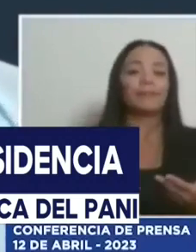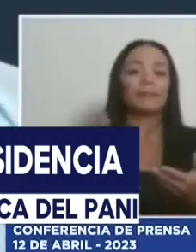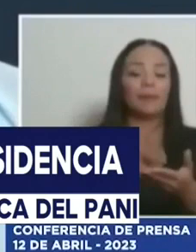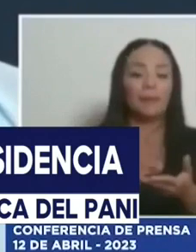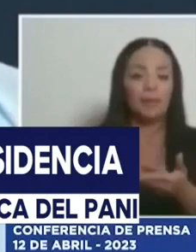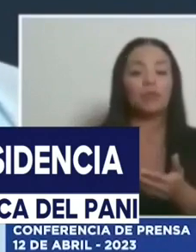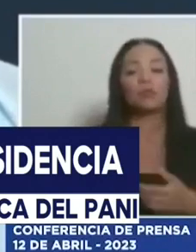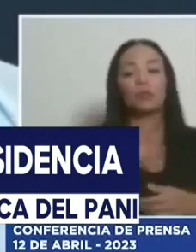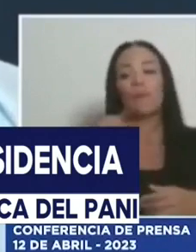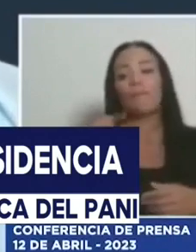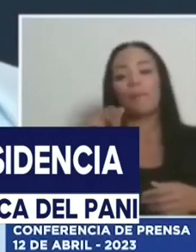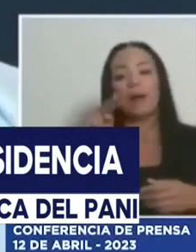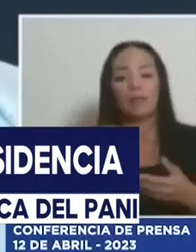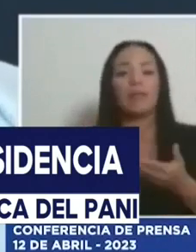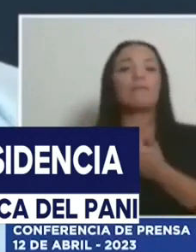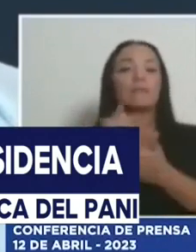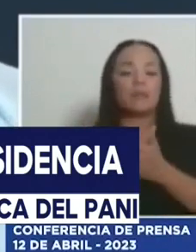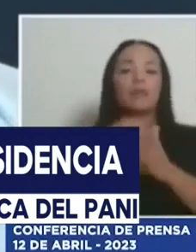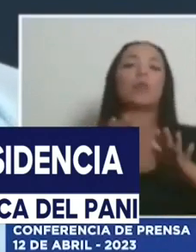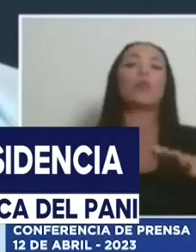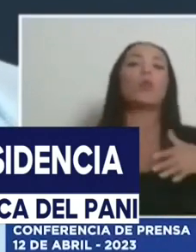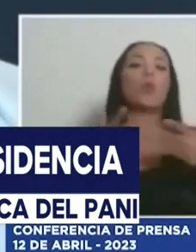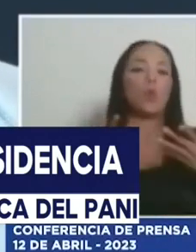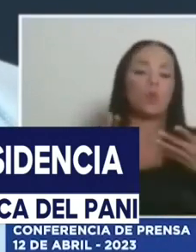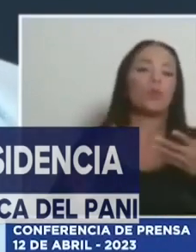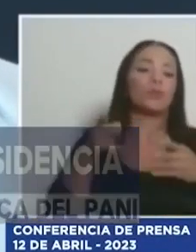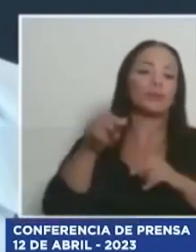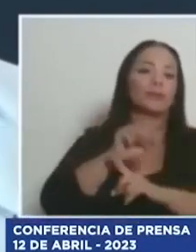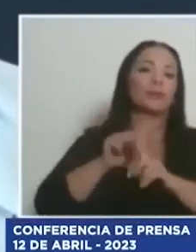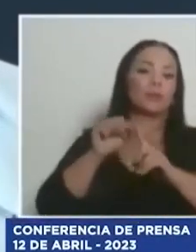del Partido Liberal Progresista.